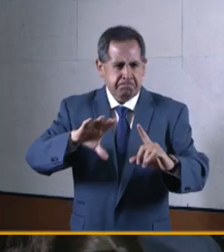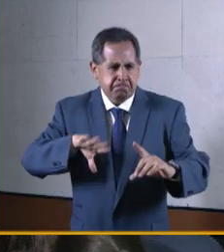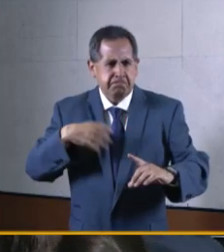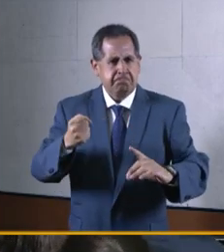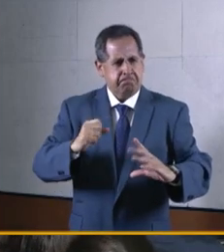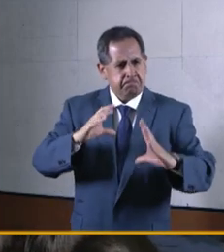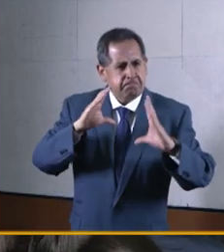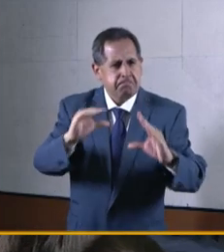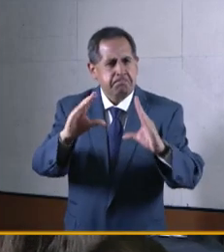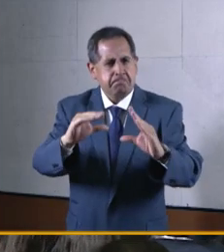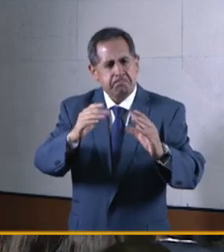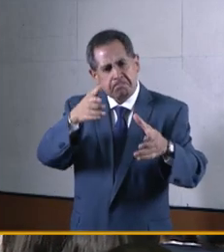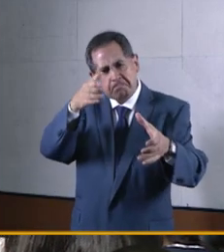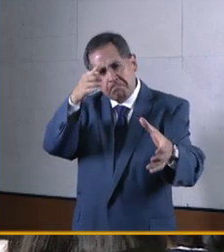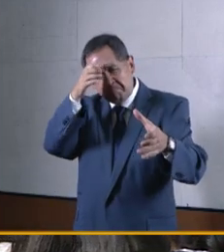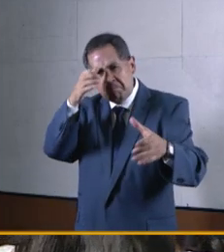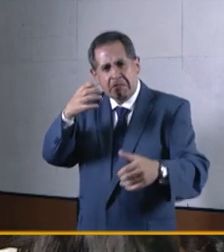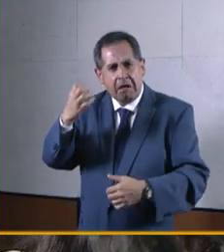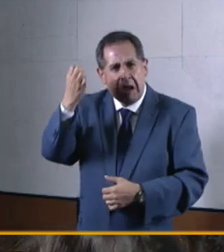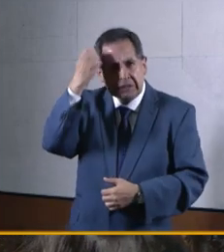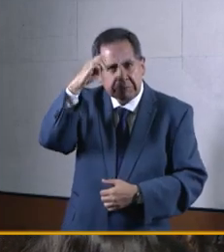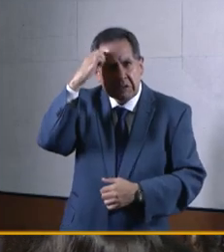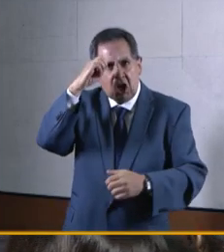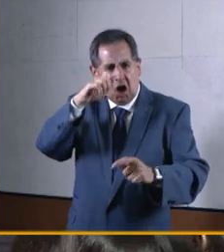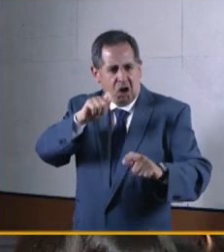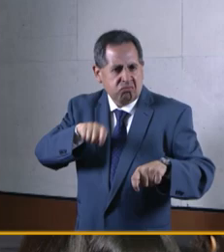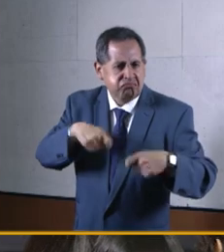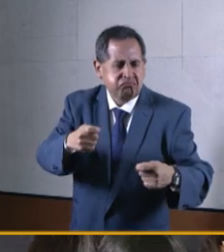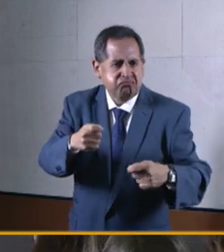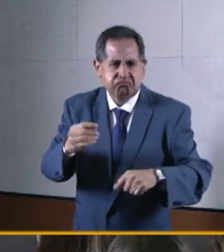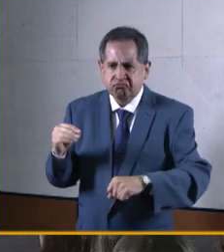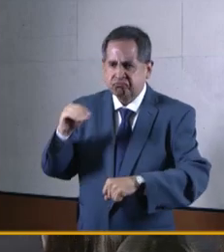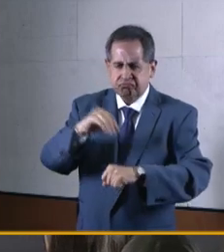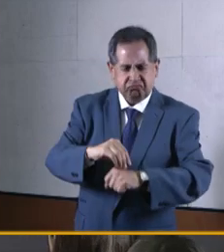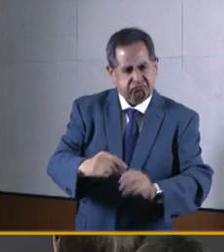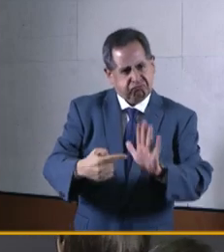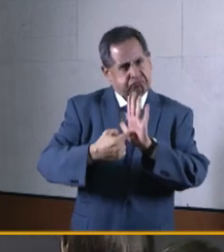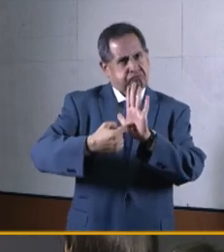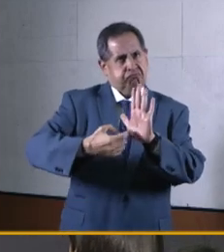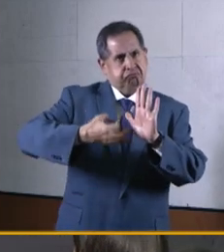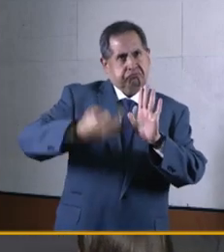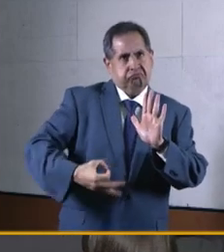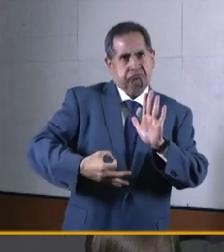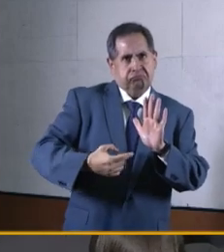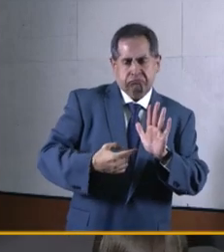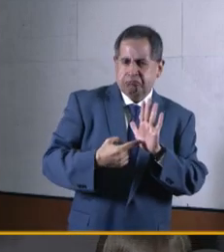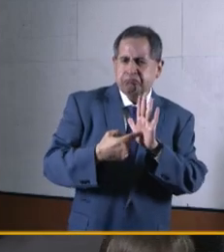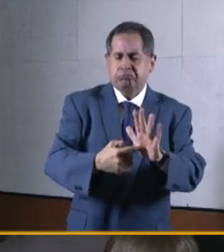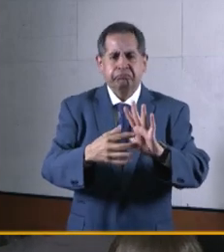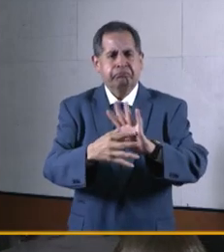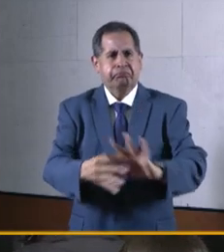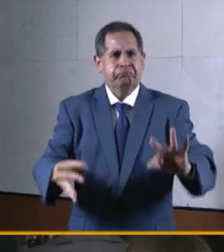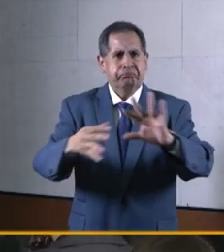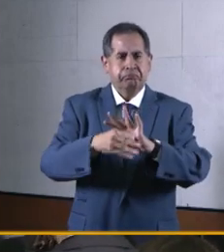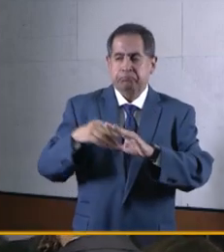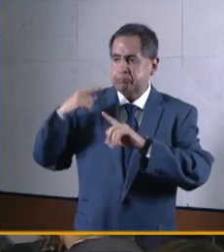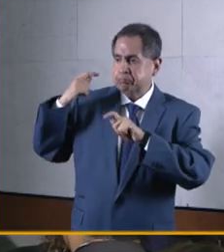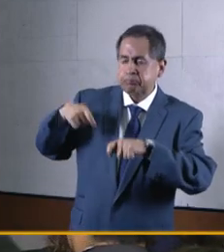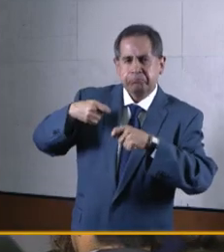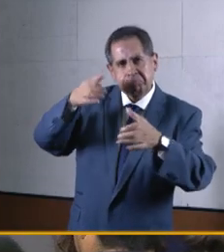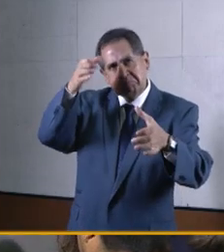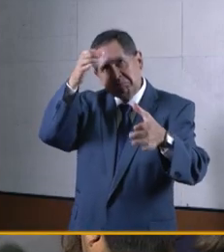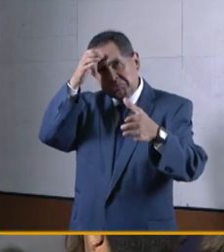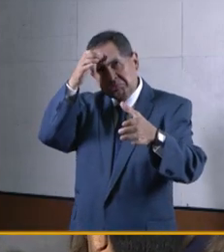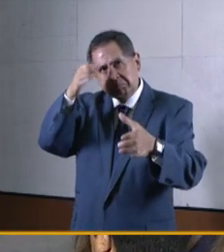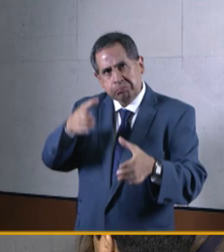su ciencia y experiencia su comportamiento ejemplar habrán de favorecer la transmisión de